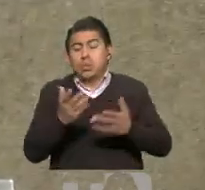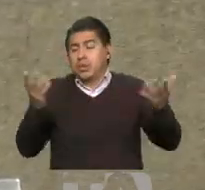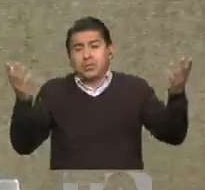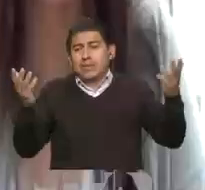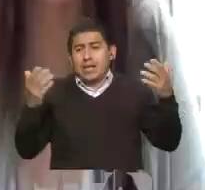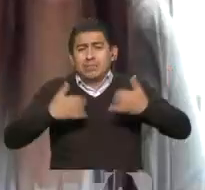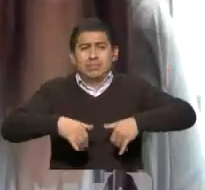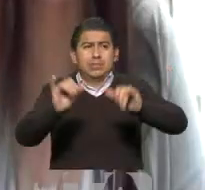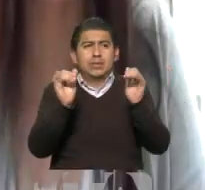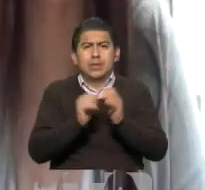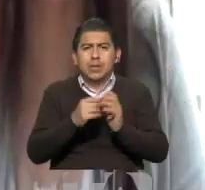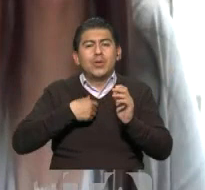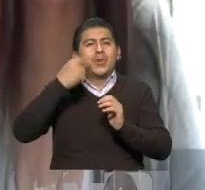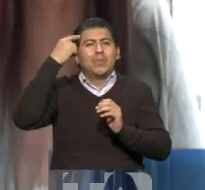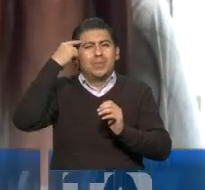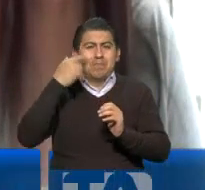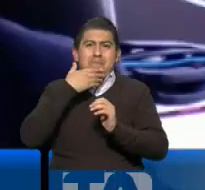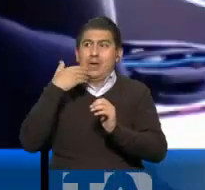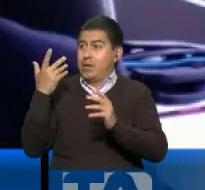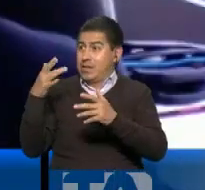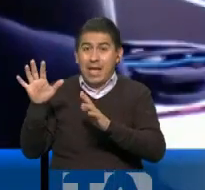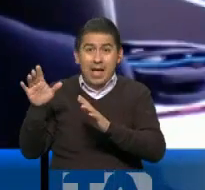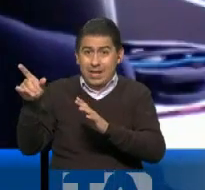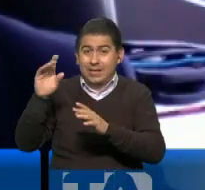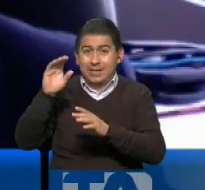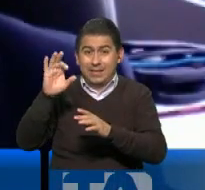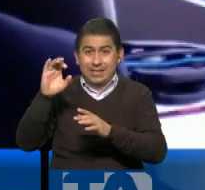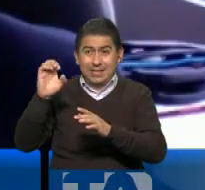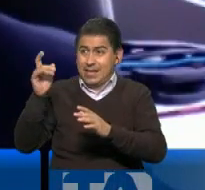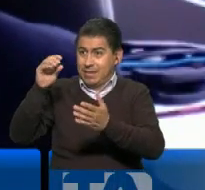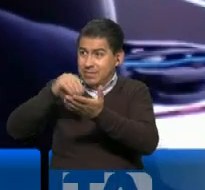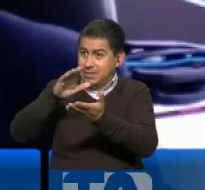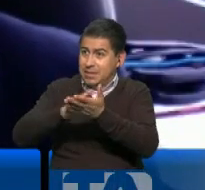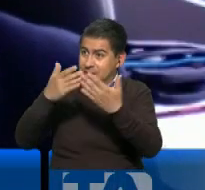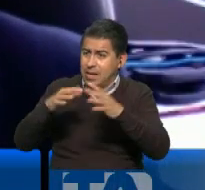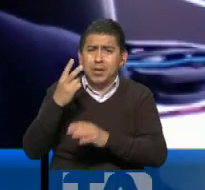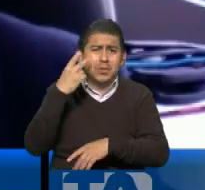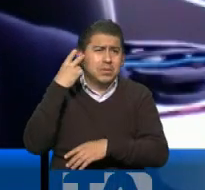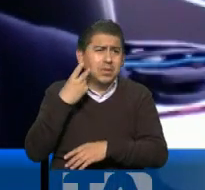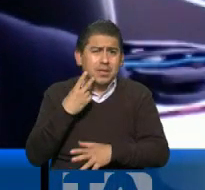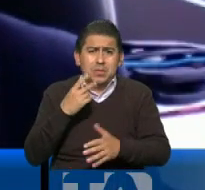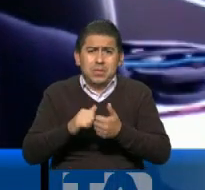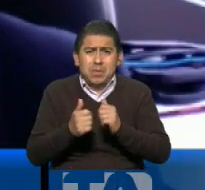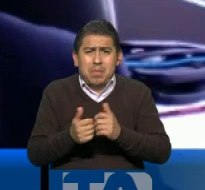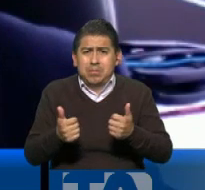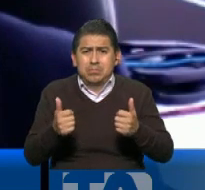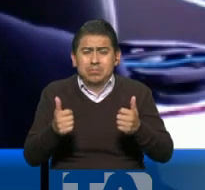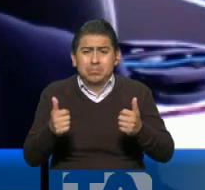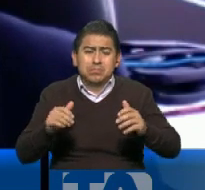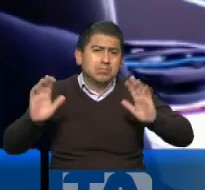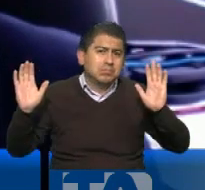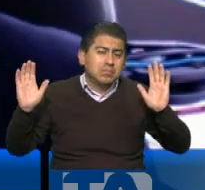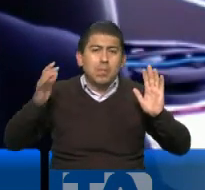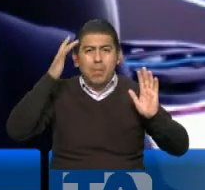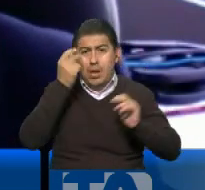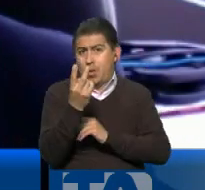lo que continúa. Esperaba que se ejecutaría la sentencia que dictaron. Esperan uno o dos días más, no pasa absolutamente nada, porque además